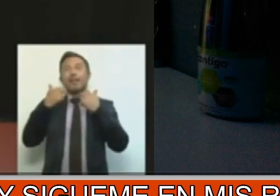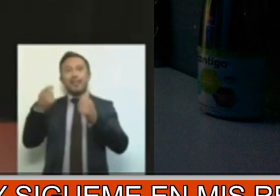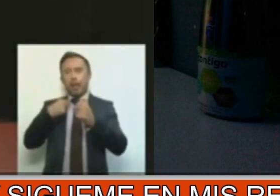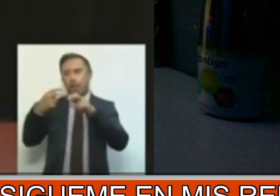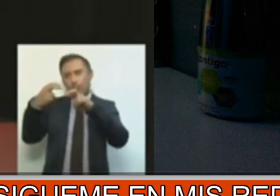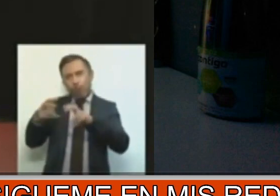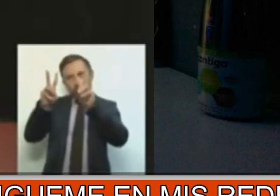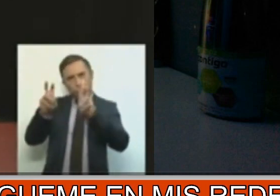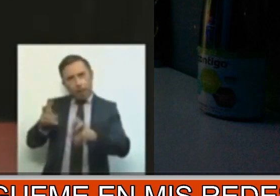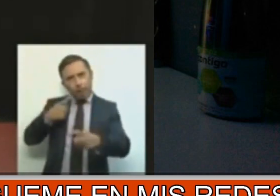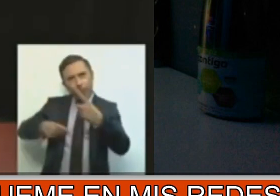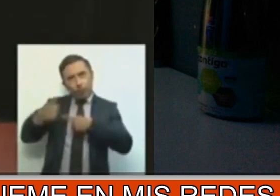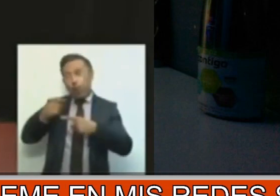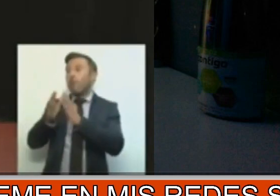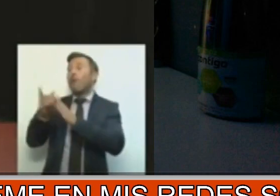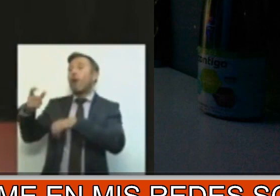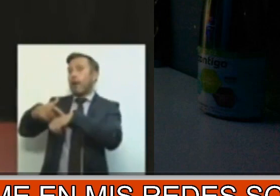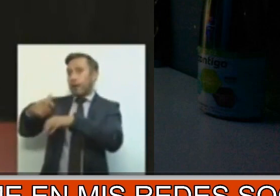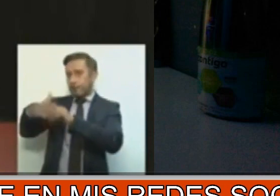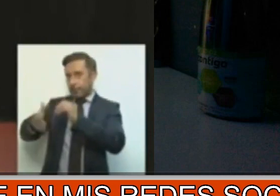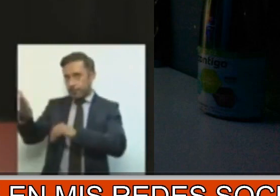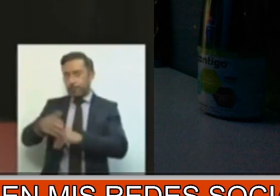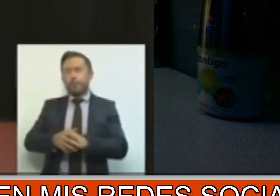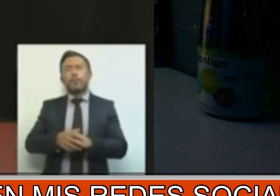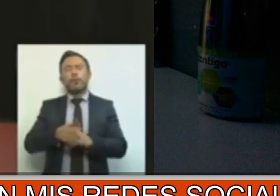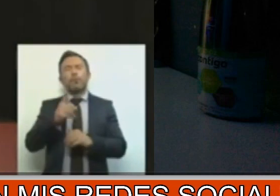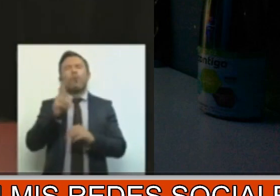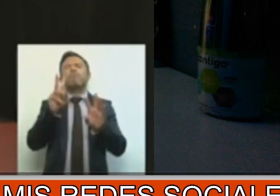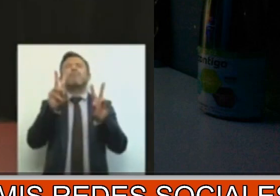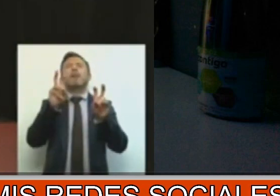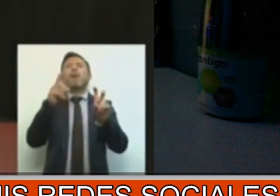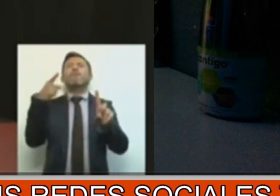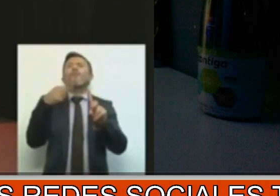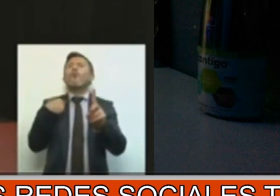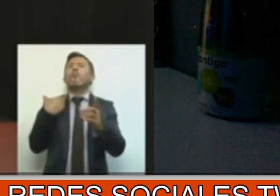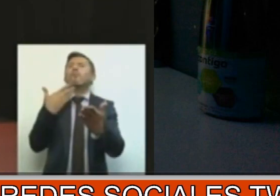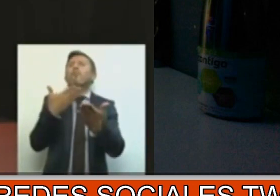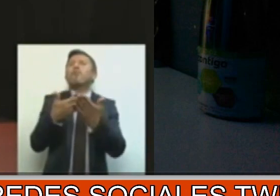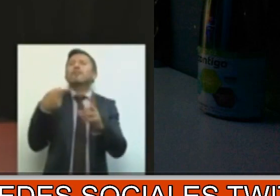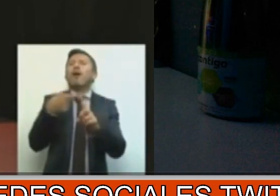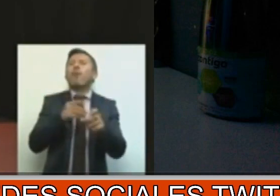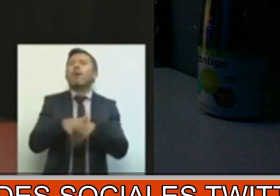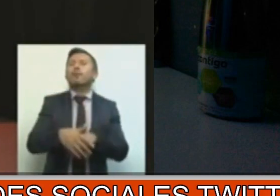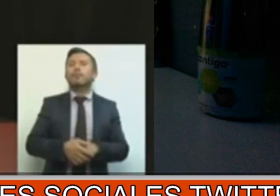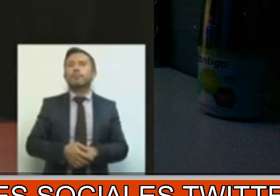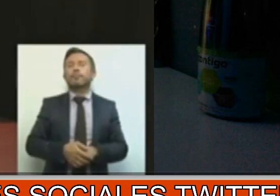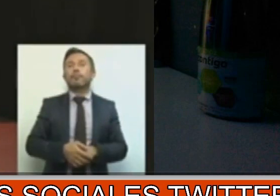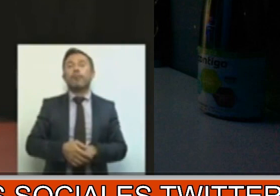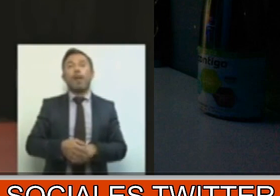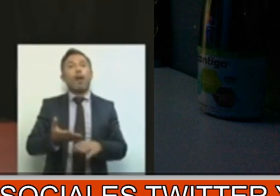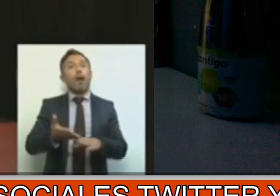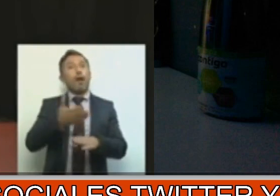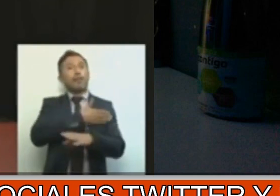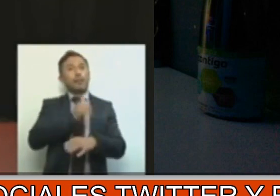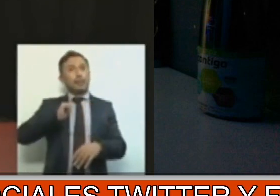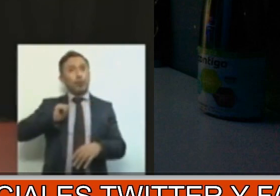senador. Que en el tema, ¿qué se está planteando? Acabar, como pasaba en el siglo XIX, con los